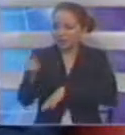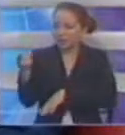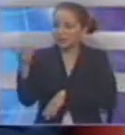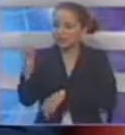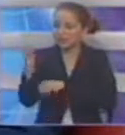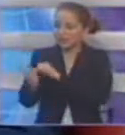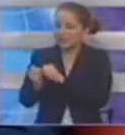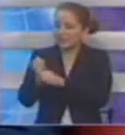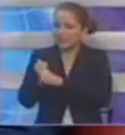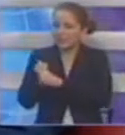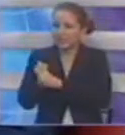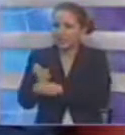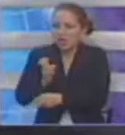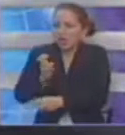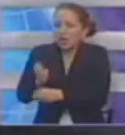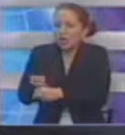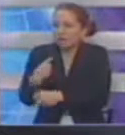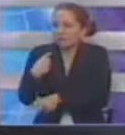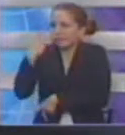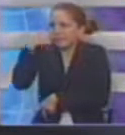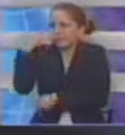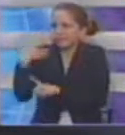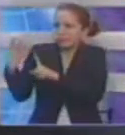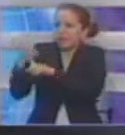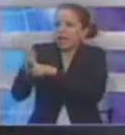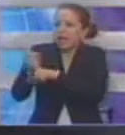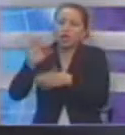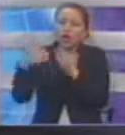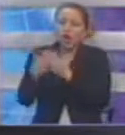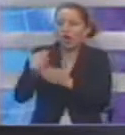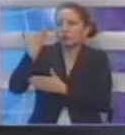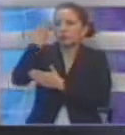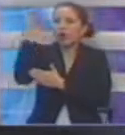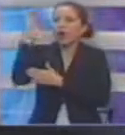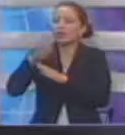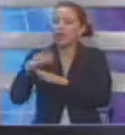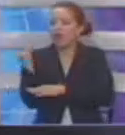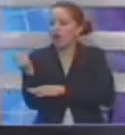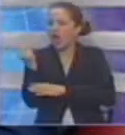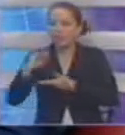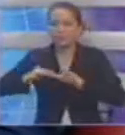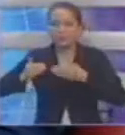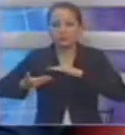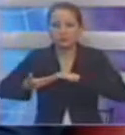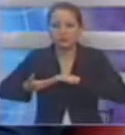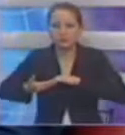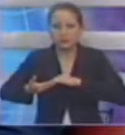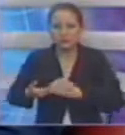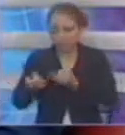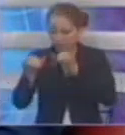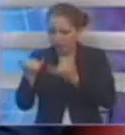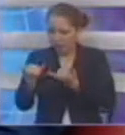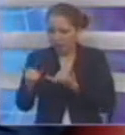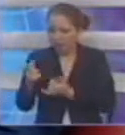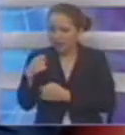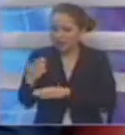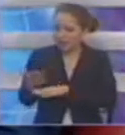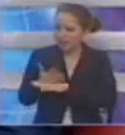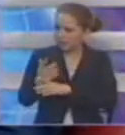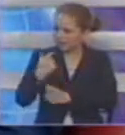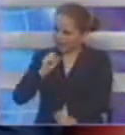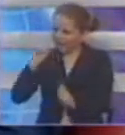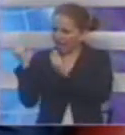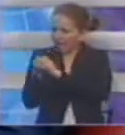duro, el mentalizador también. El que sabía todo. El que sabía todo de las juventudes comunistas. Es. Hoy, ¿Ese Roberto Ampuero cambió